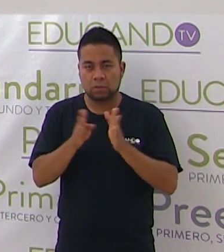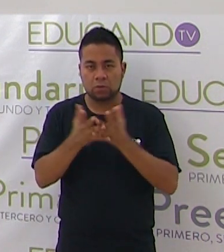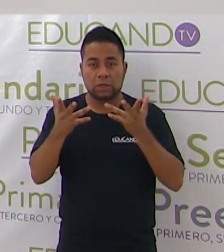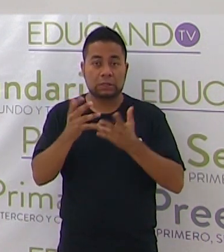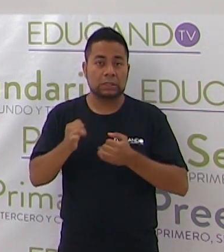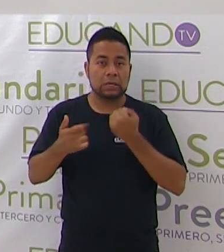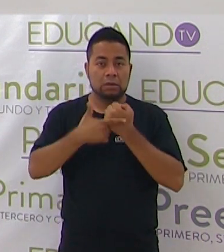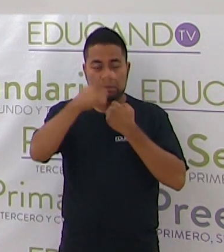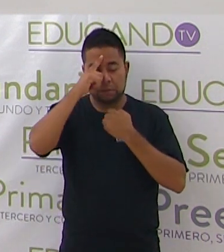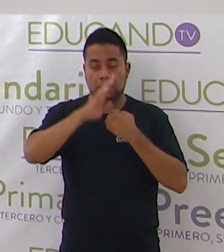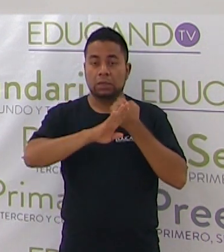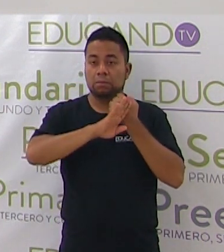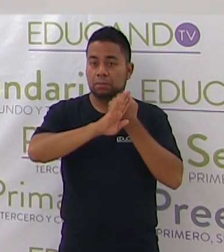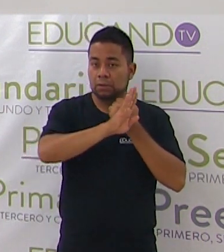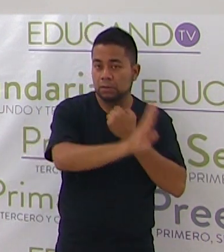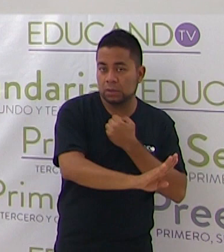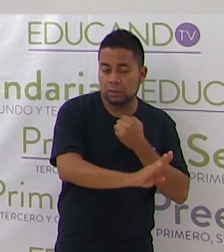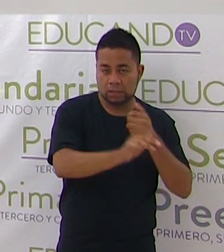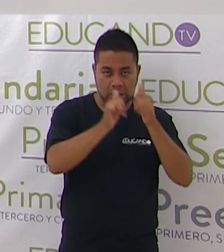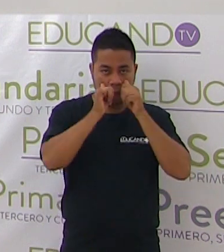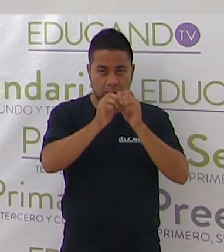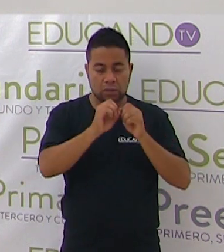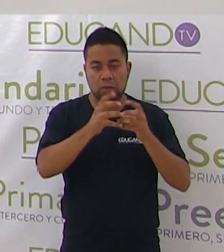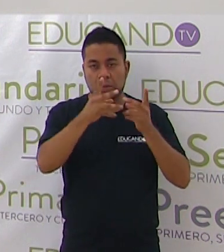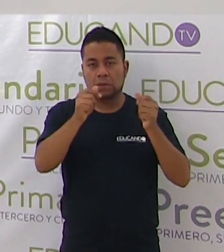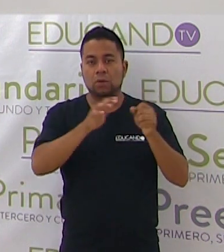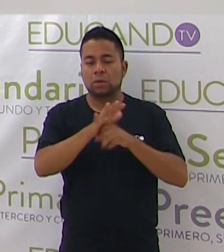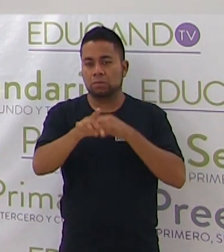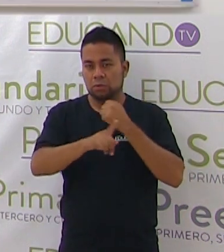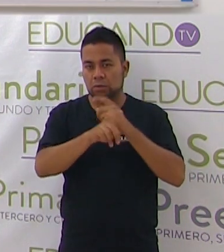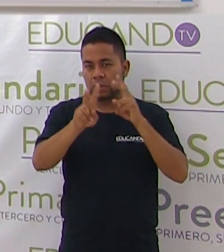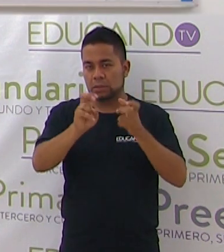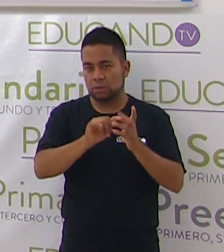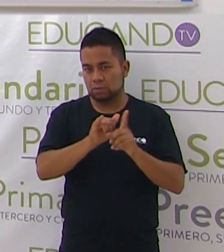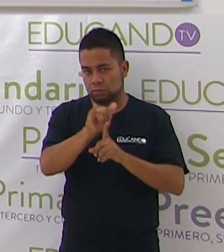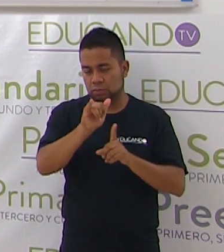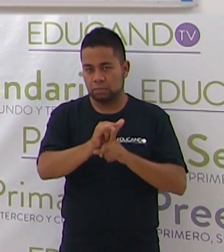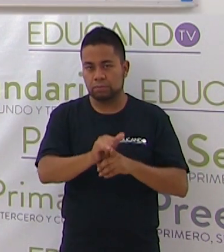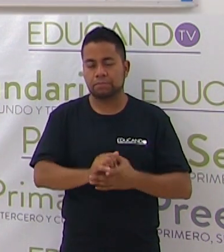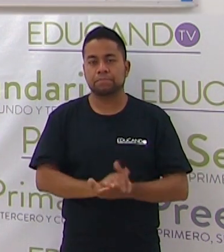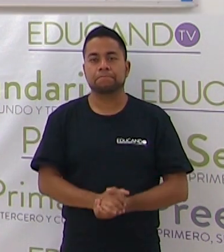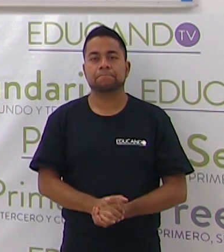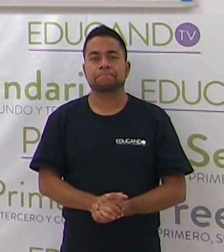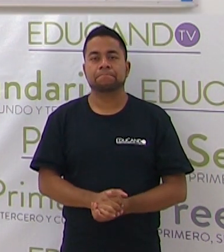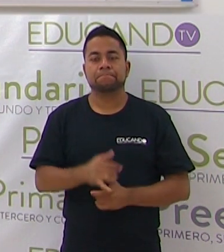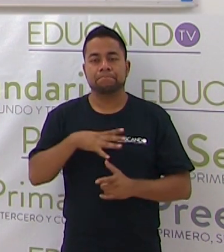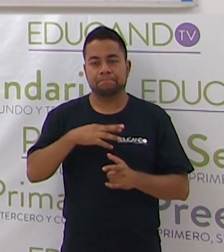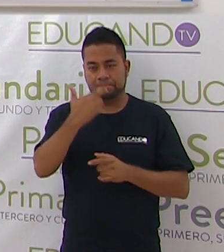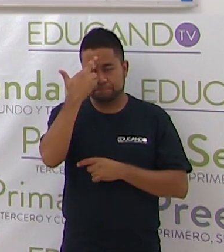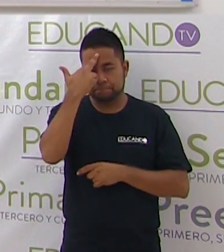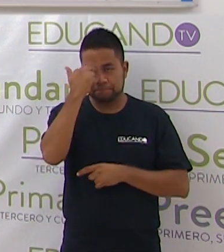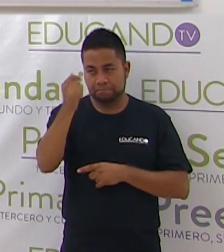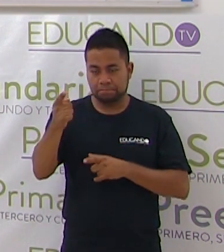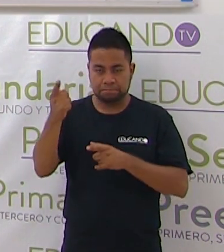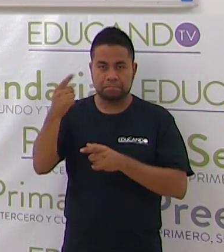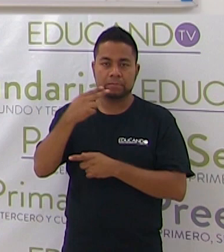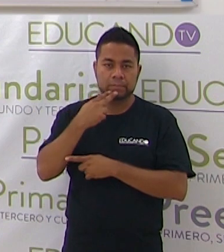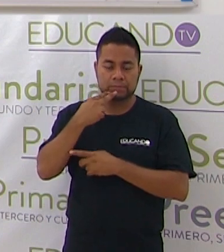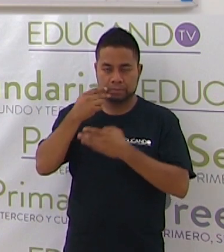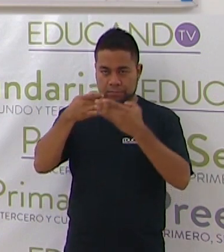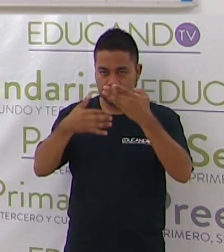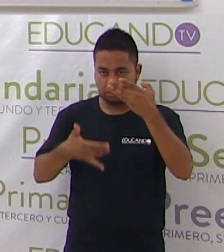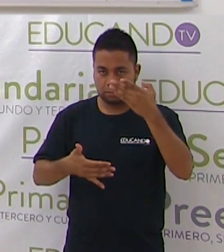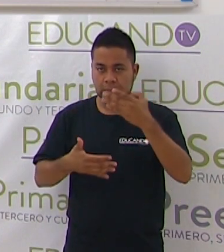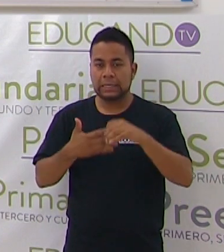para prevenir, atender y resolver esta problemática. Estos son todos los argumentos que ella utiliza. Muy